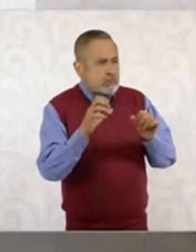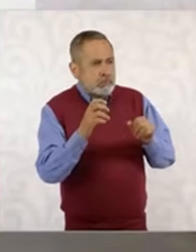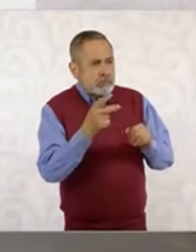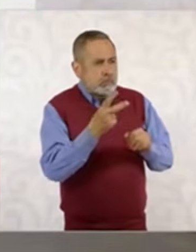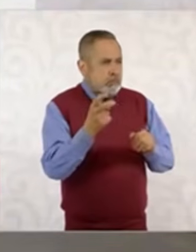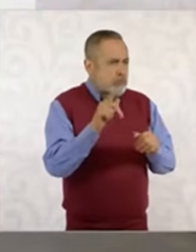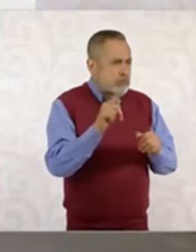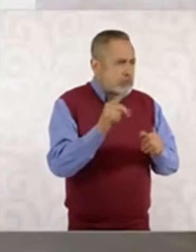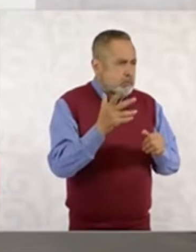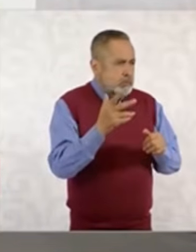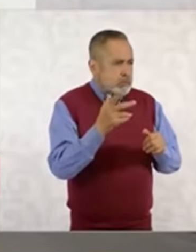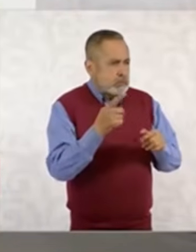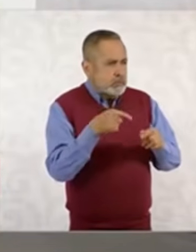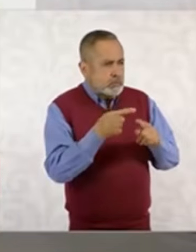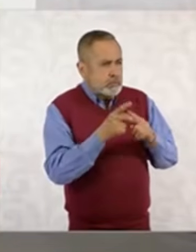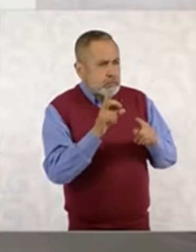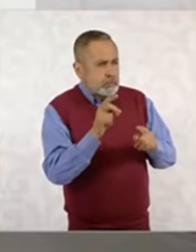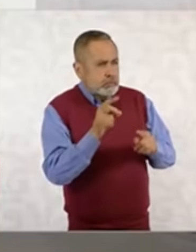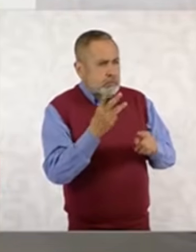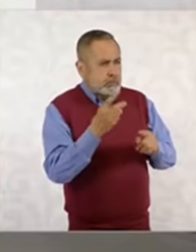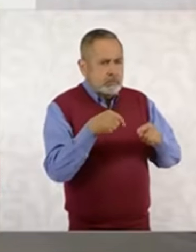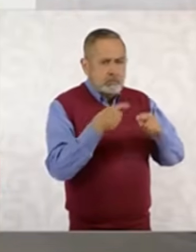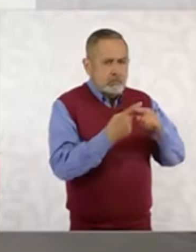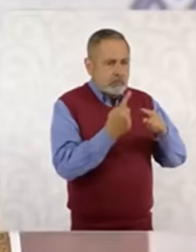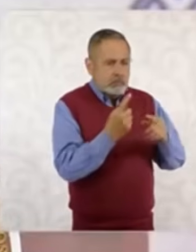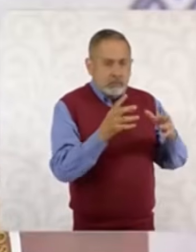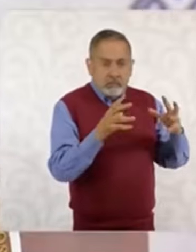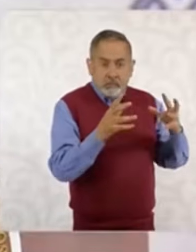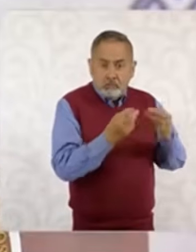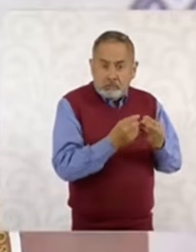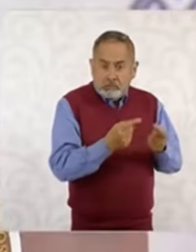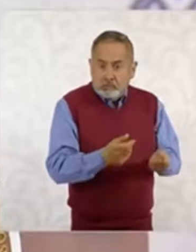más 75 más 33 más 1.